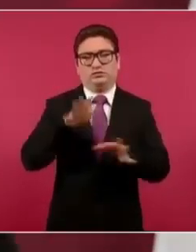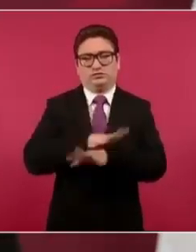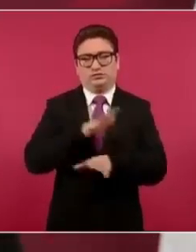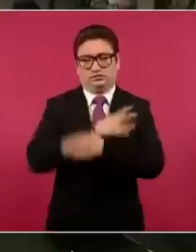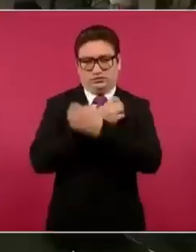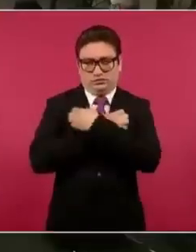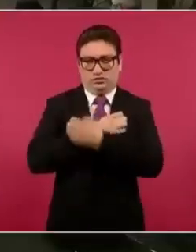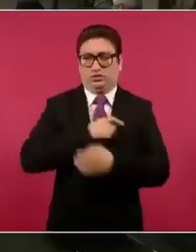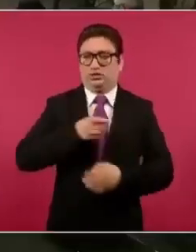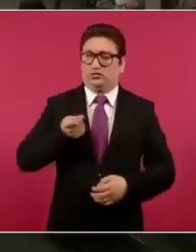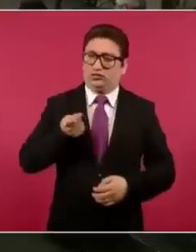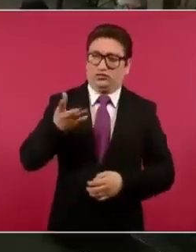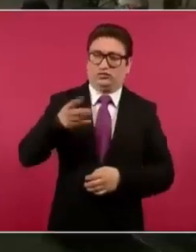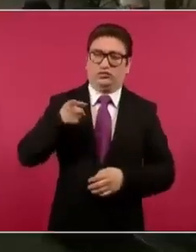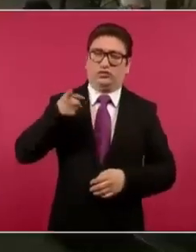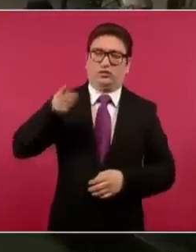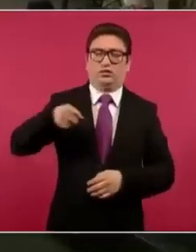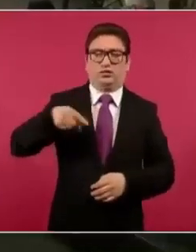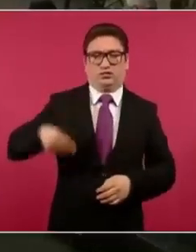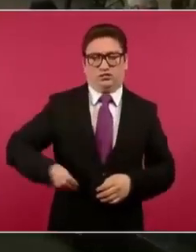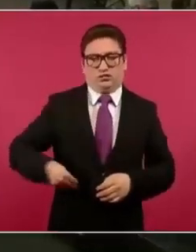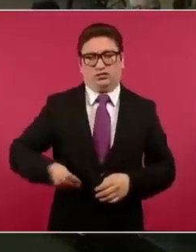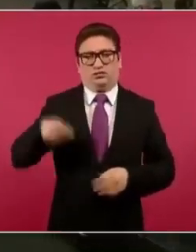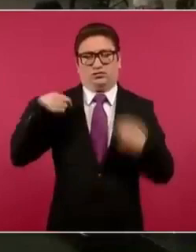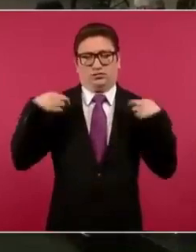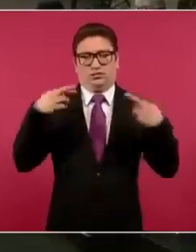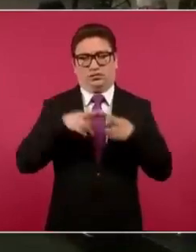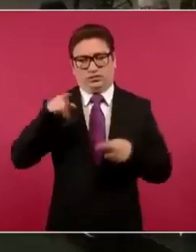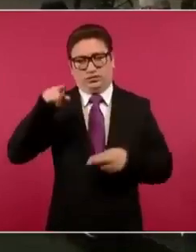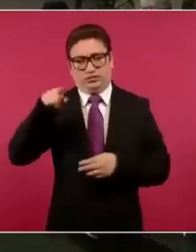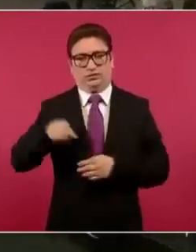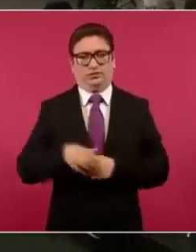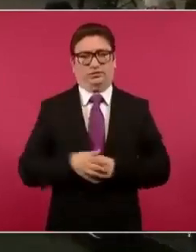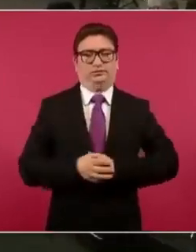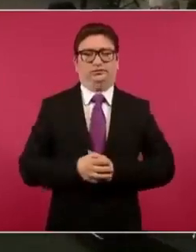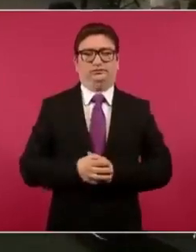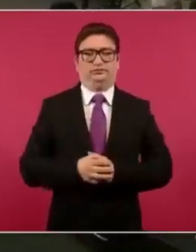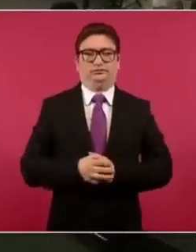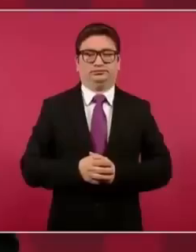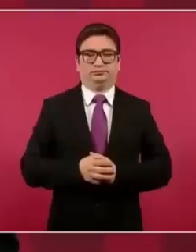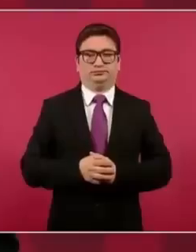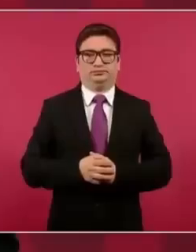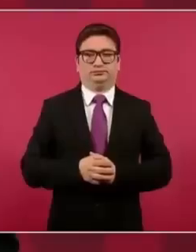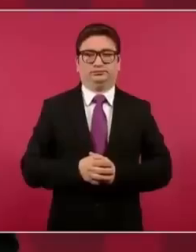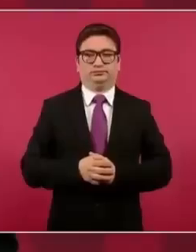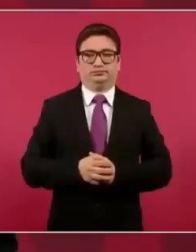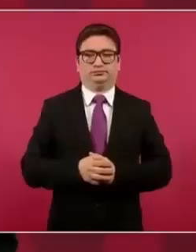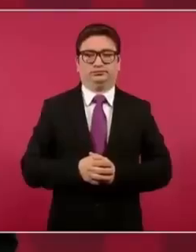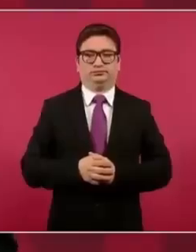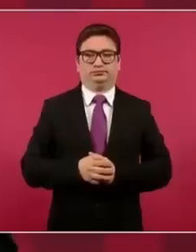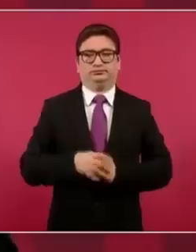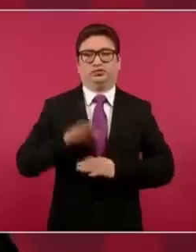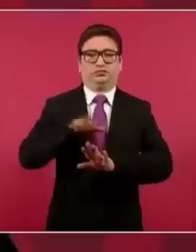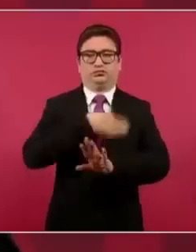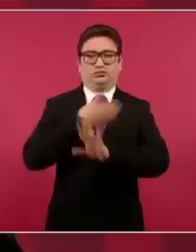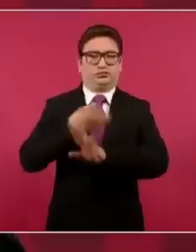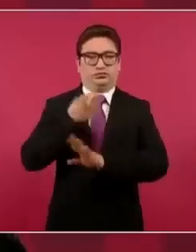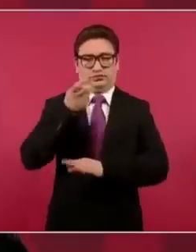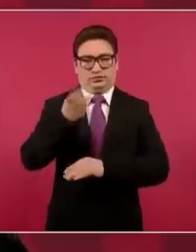culpándolos del bajo desempeño educativo a los maestros. Primero,